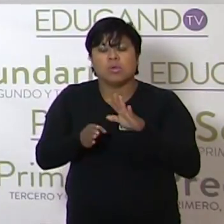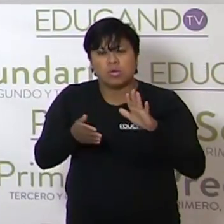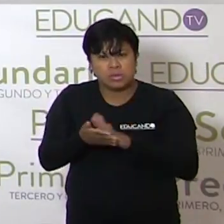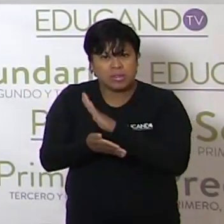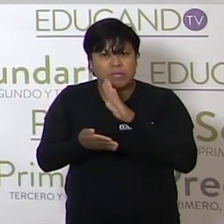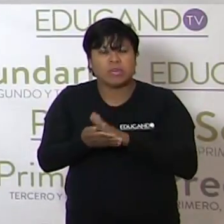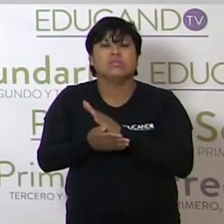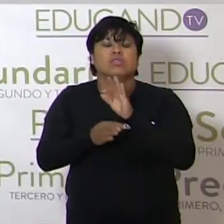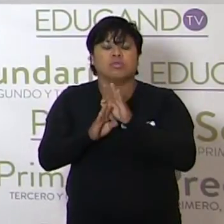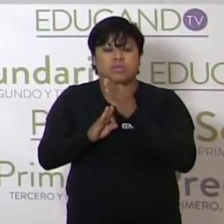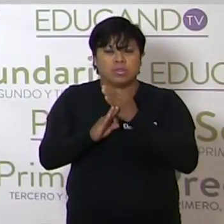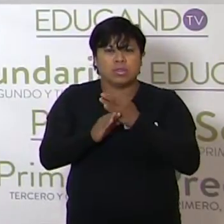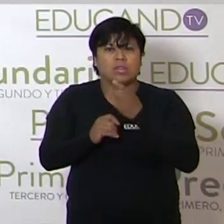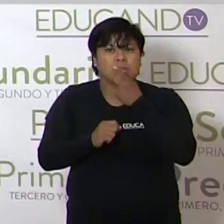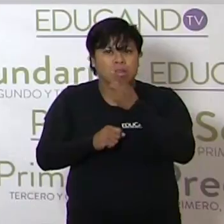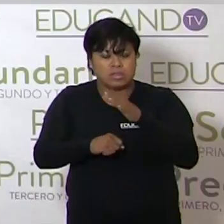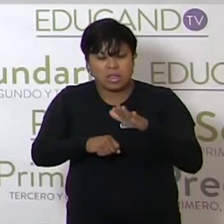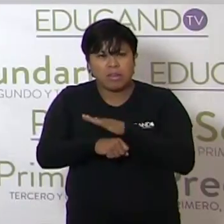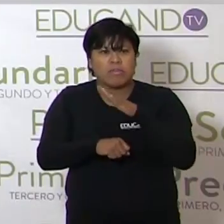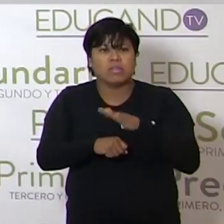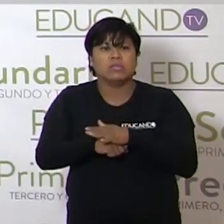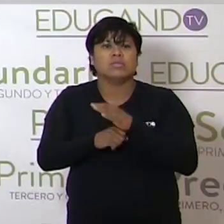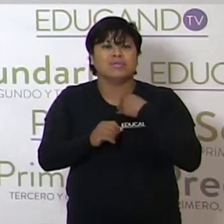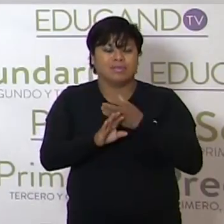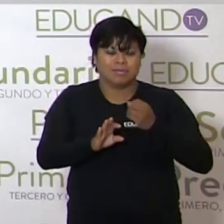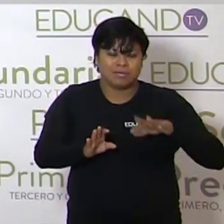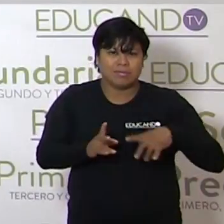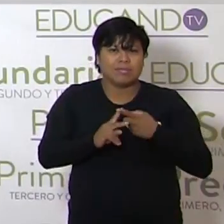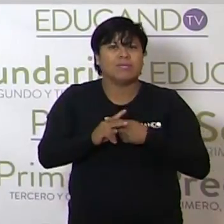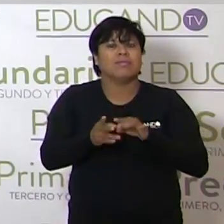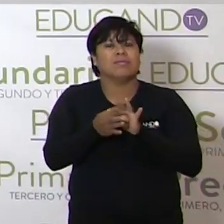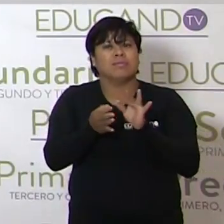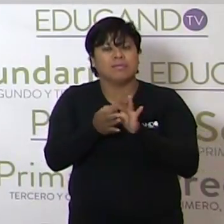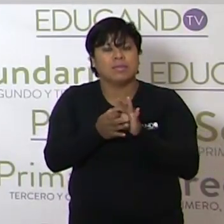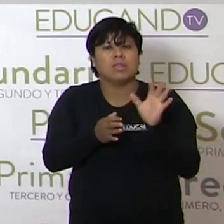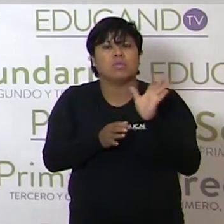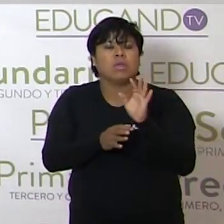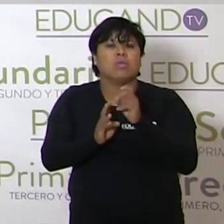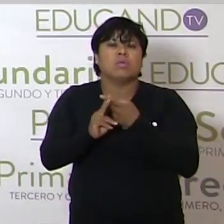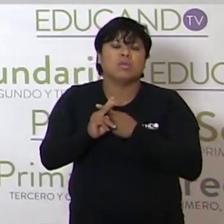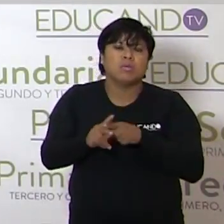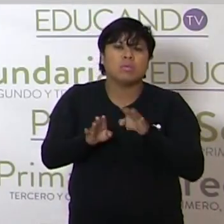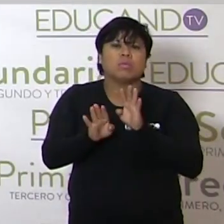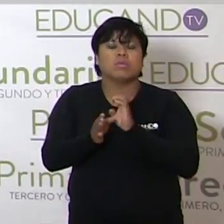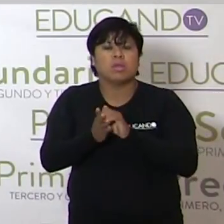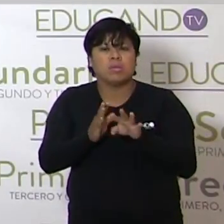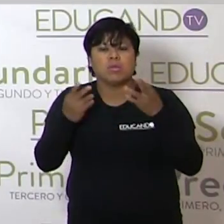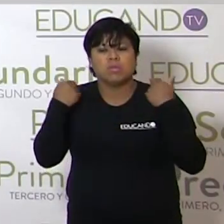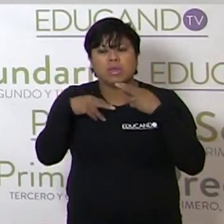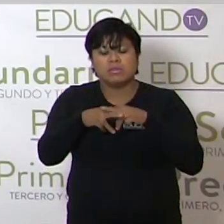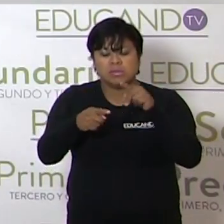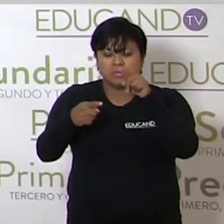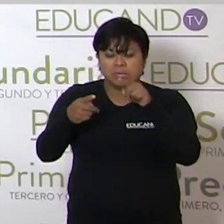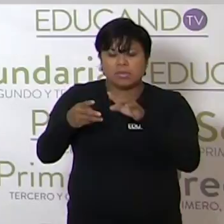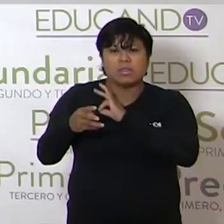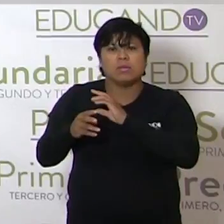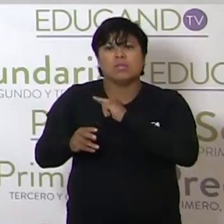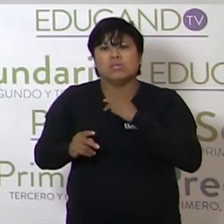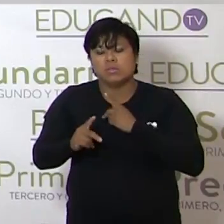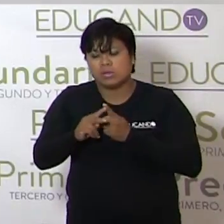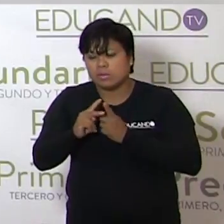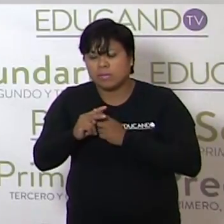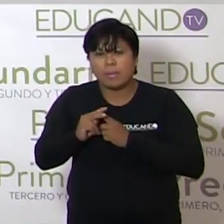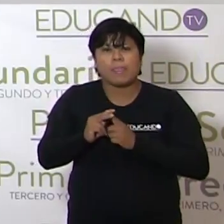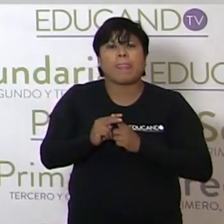había comentado en un principio. Cuando nos dan los datos los maestros y tenemos que calcularlos